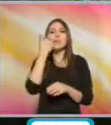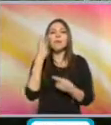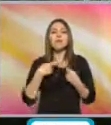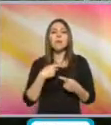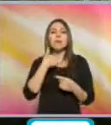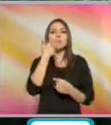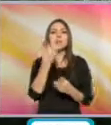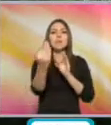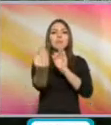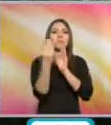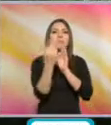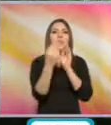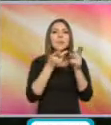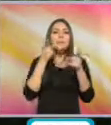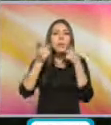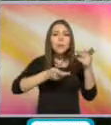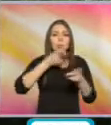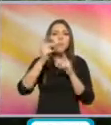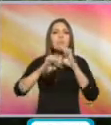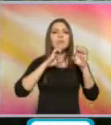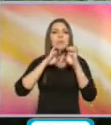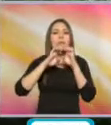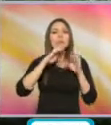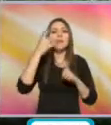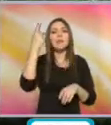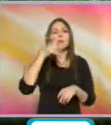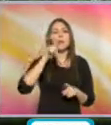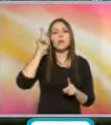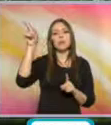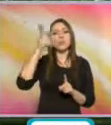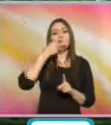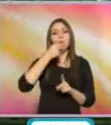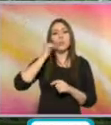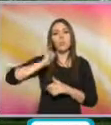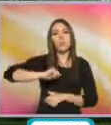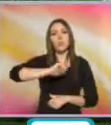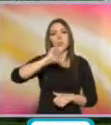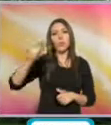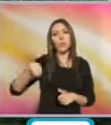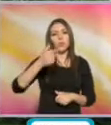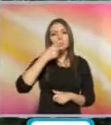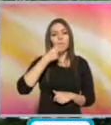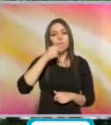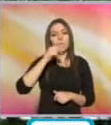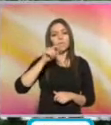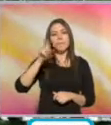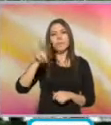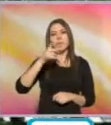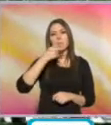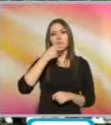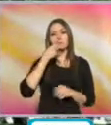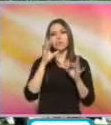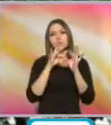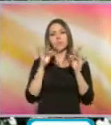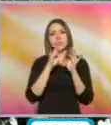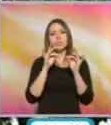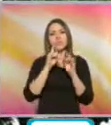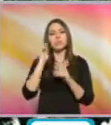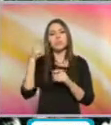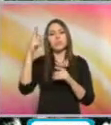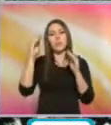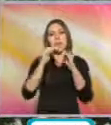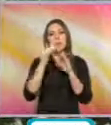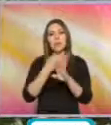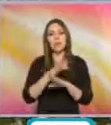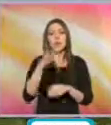que preguntas las ha estado teniendo el vocero de la Casa Blanca, Sean Spicer. Y pues bueno, es un cambio interesante porque con esto se